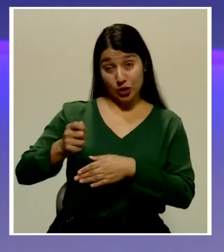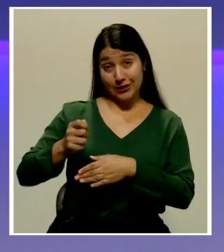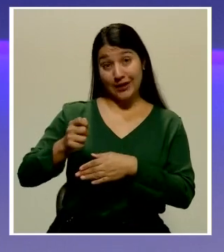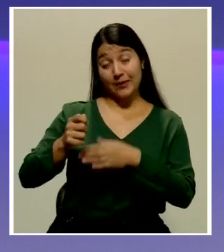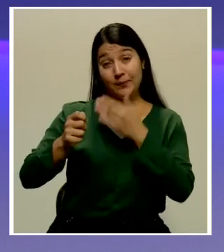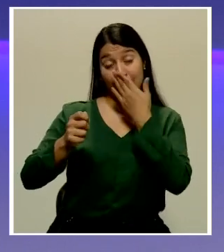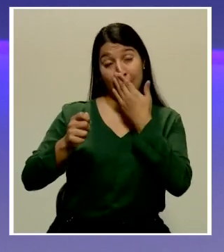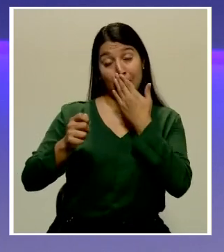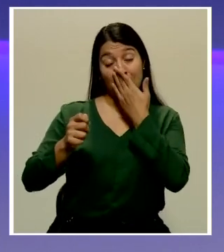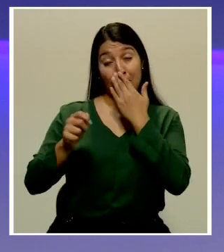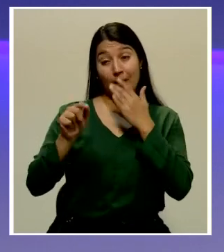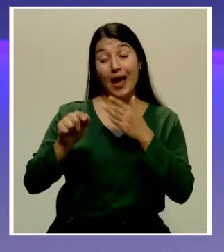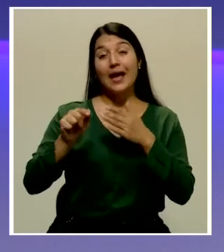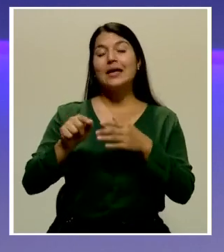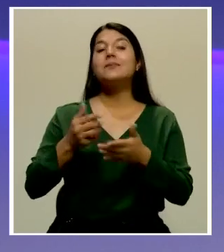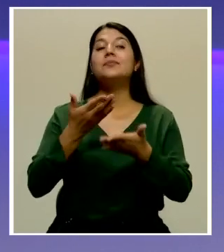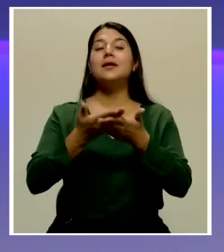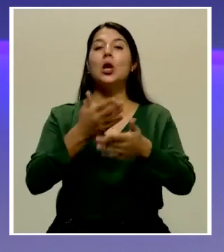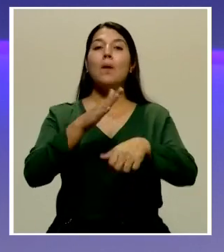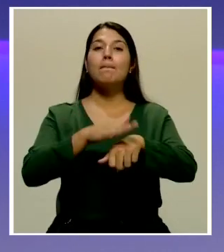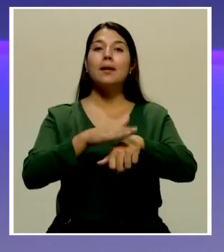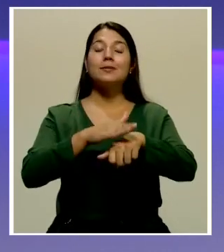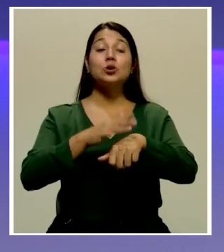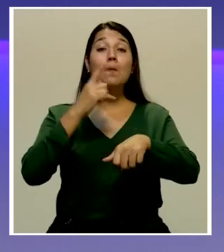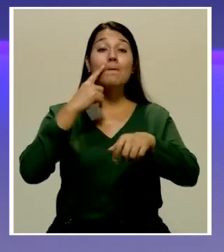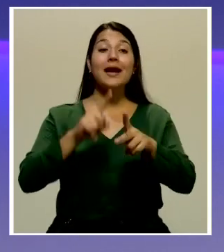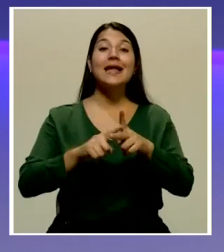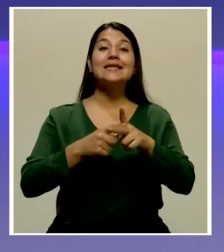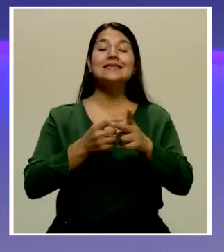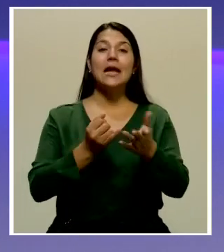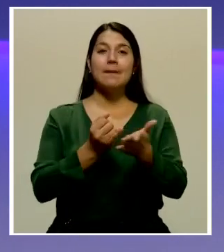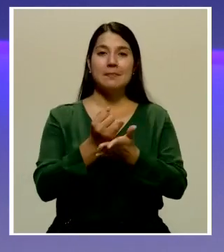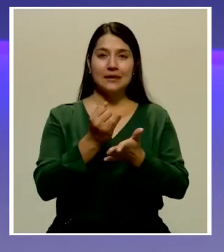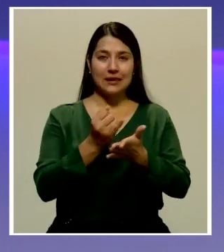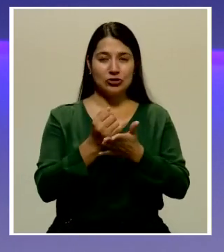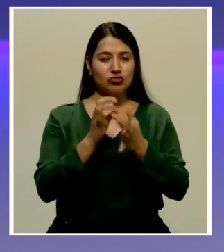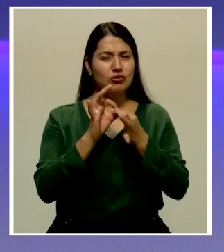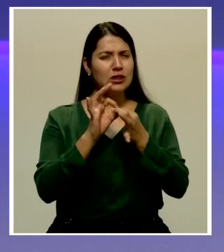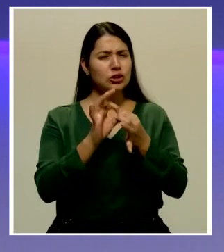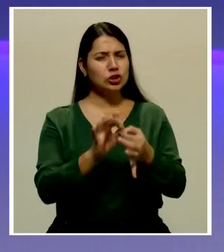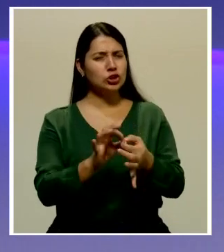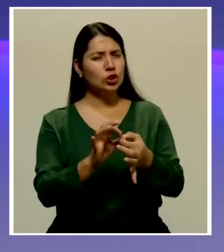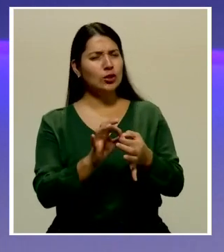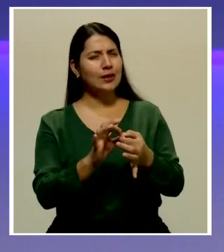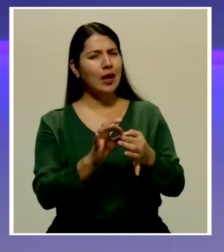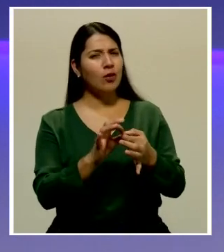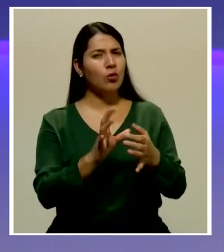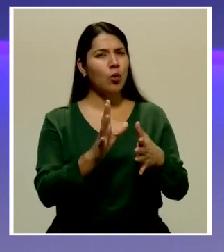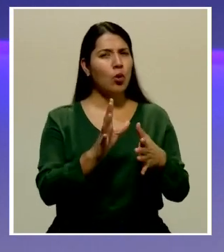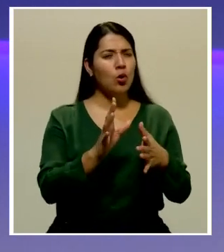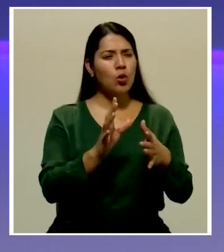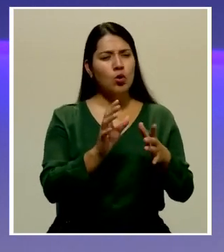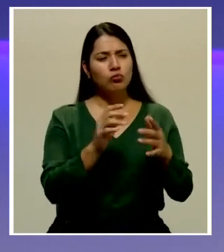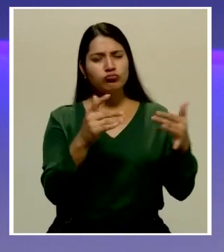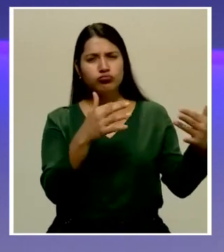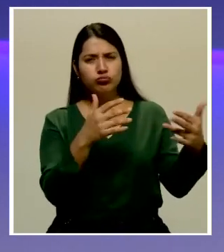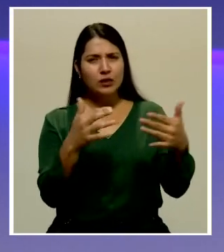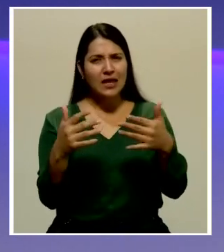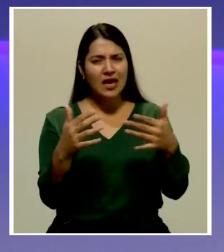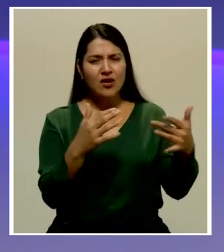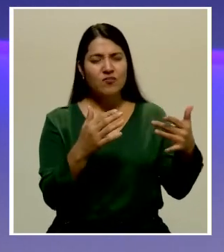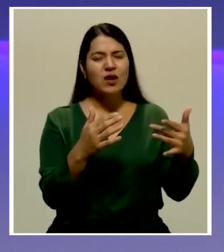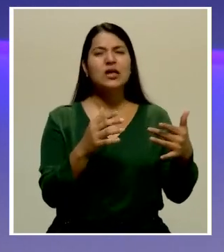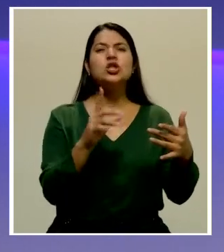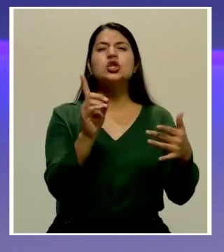para iniciar una investigación sobre presuntos crímenes de guerra cometidos en Afganistán por los